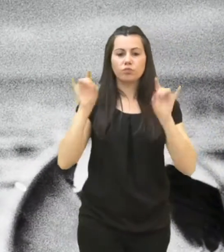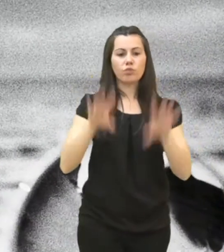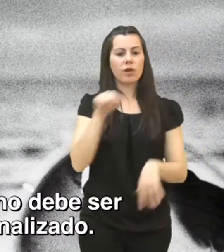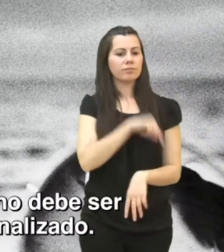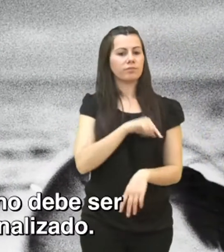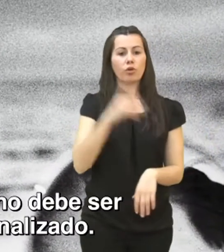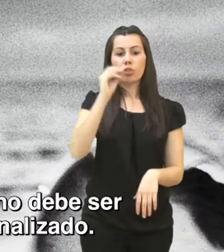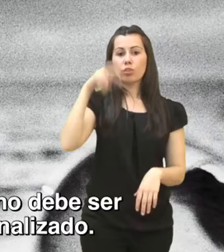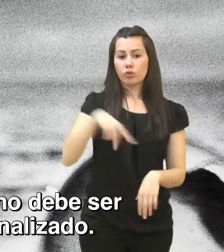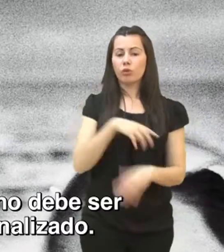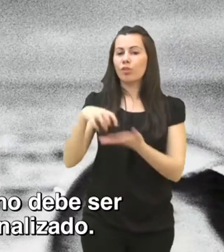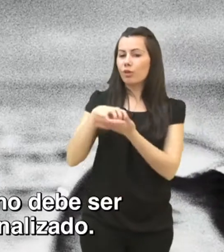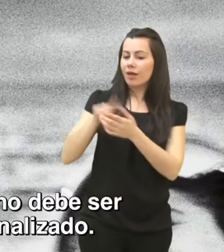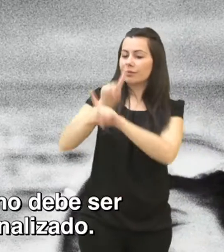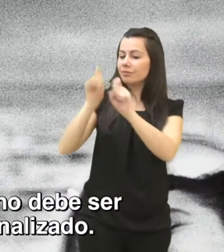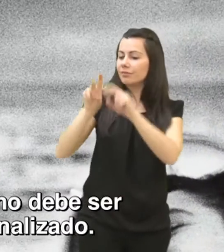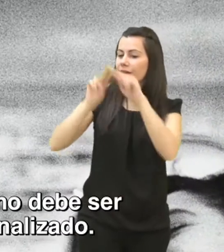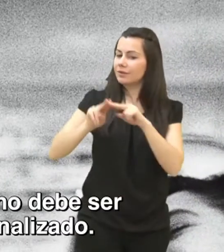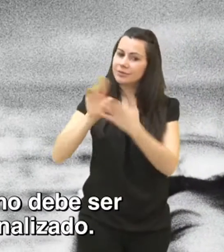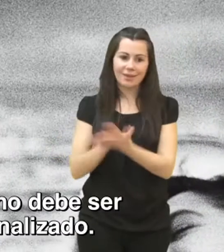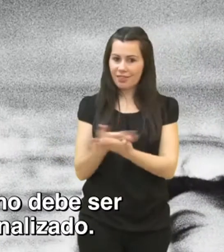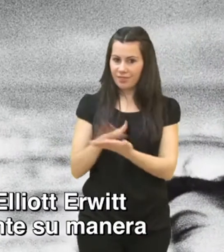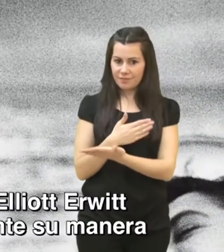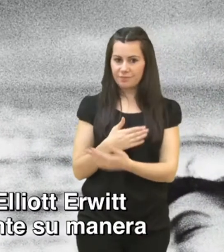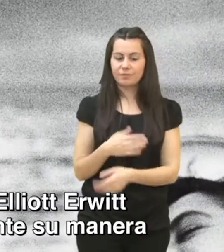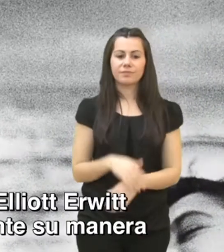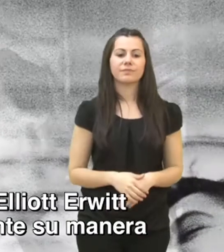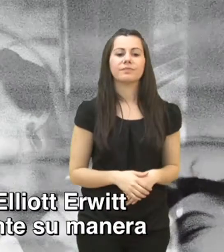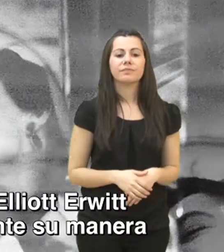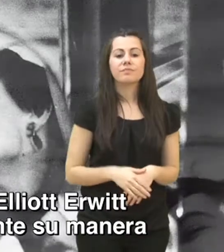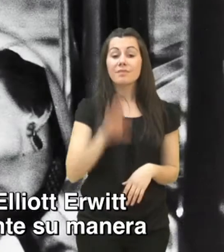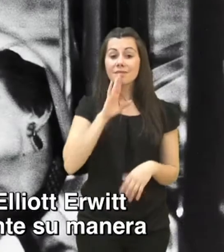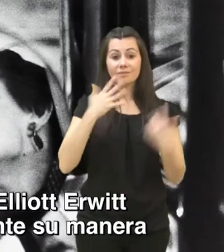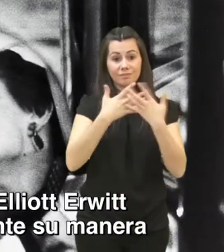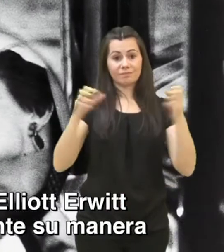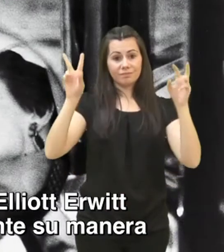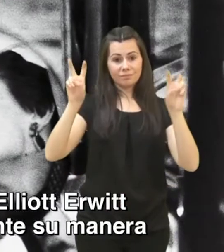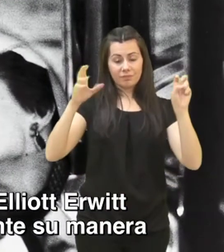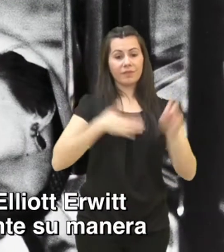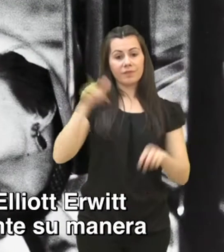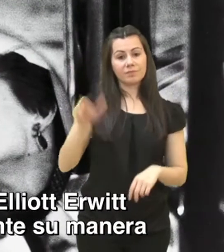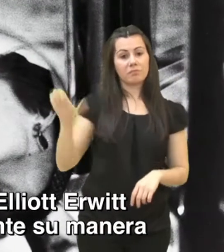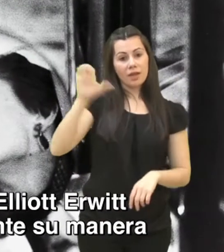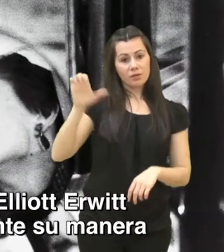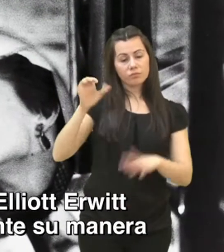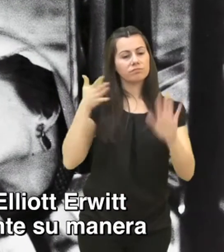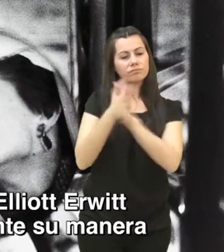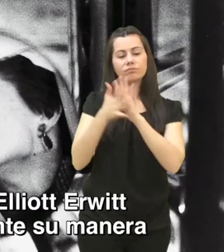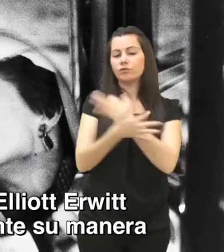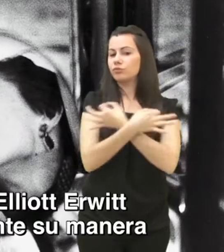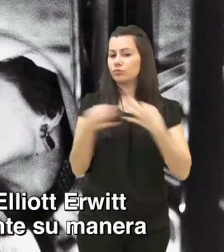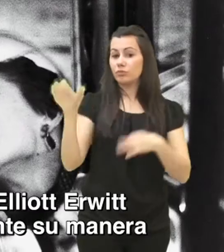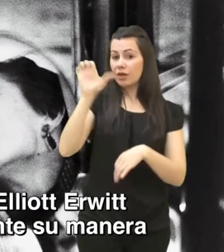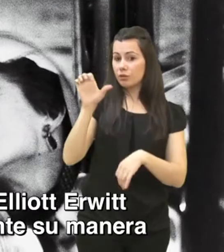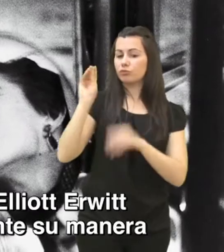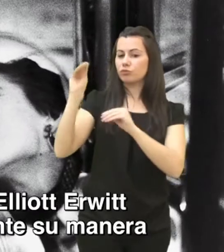esfuerzo, como un don que no debe ser interrogado ni analizado. Estas palabras de Elliot Erwitt explican